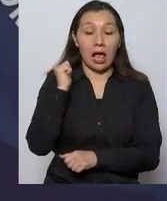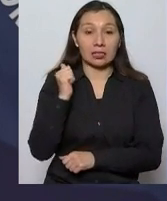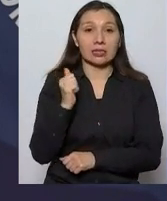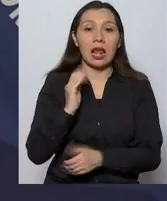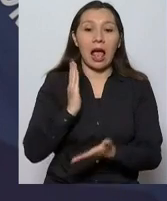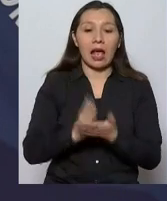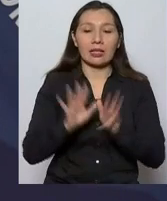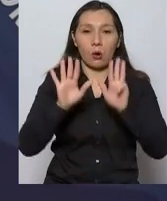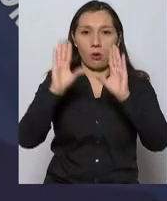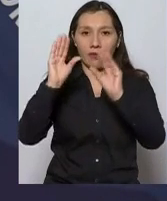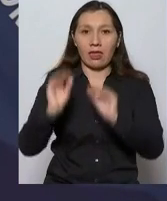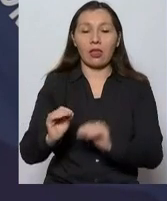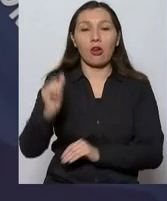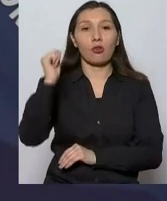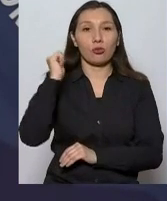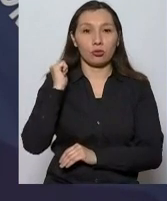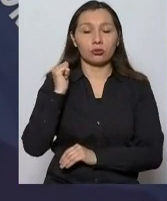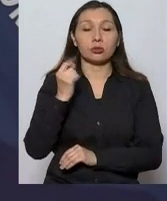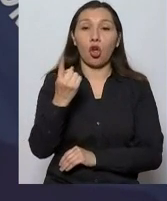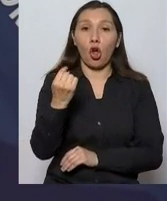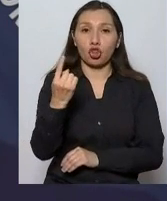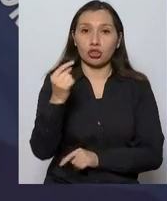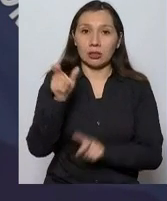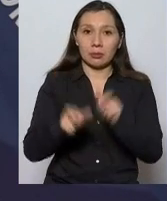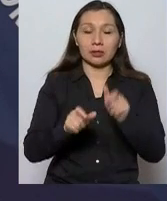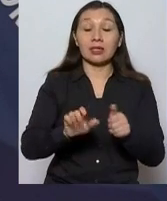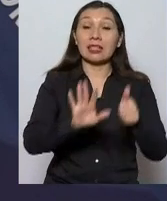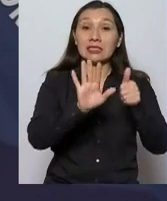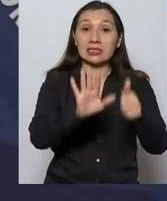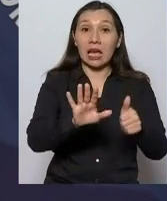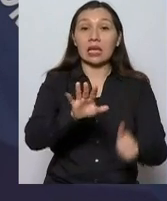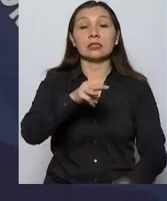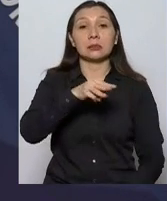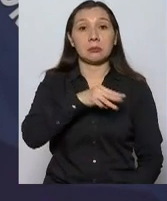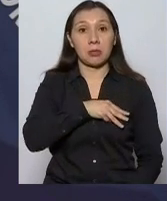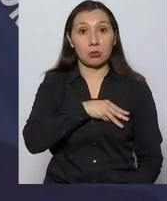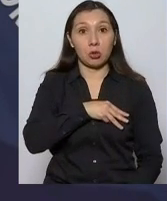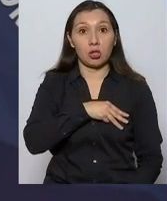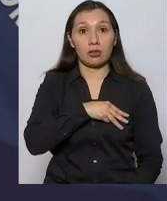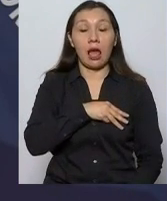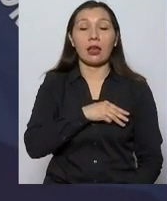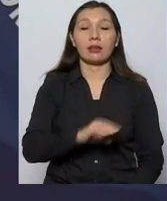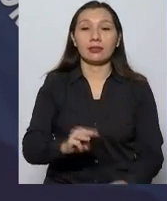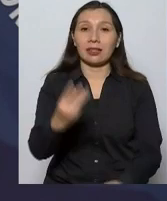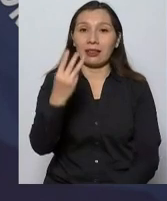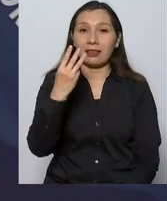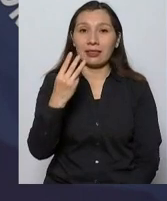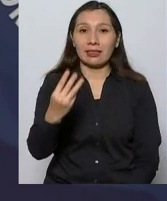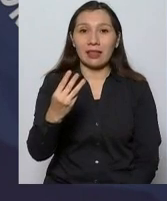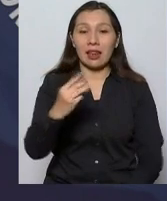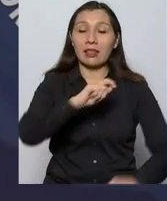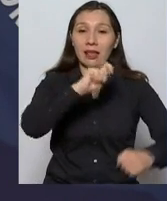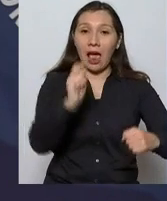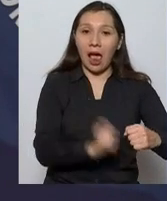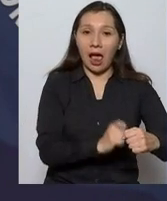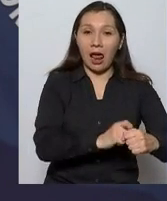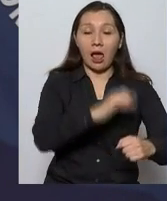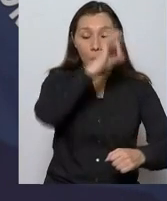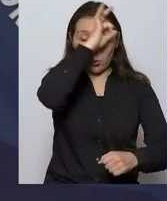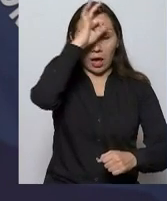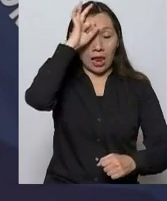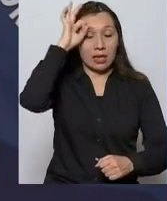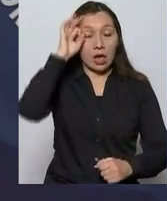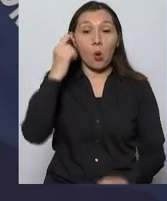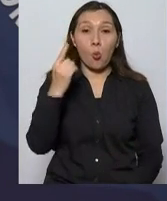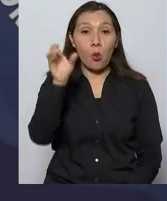las 21 horas del día de ayer. Son 6 de la región metropolitana, 3 de la región de la Araucanía,